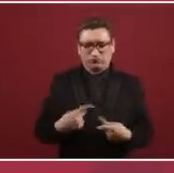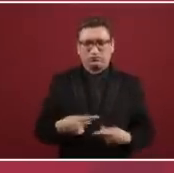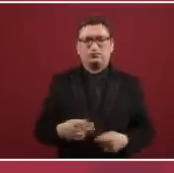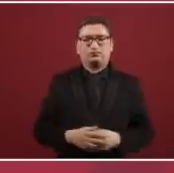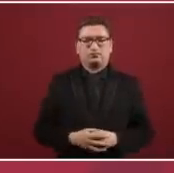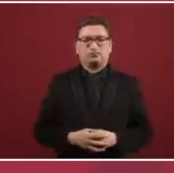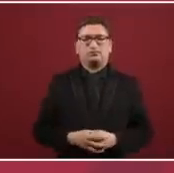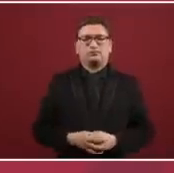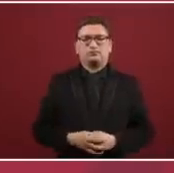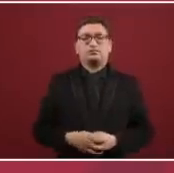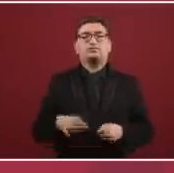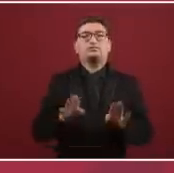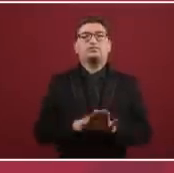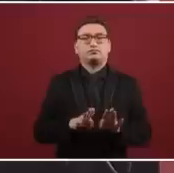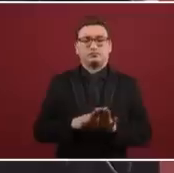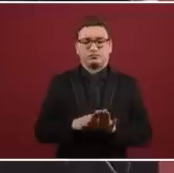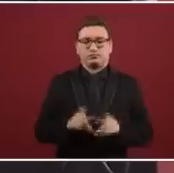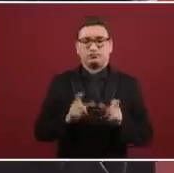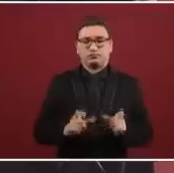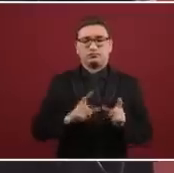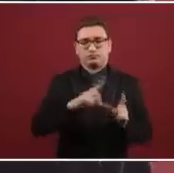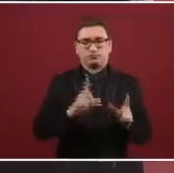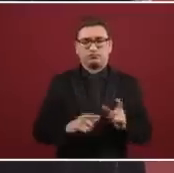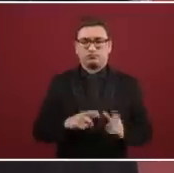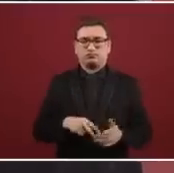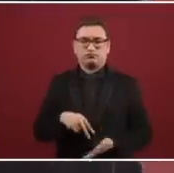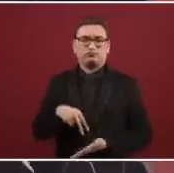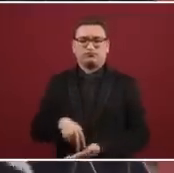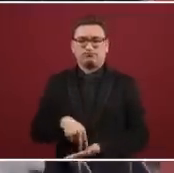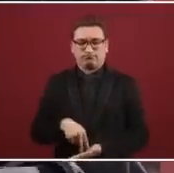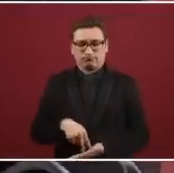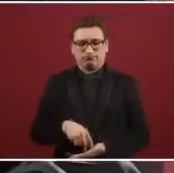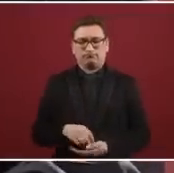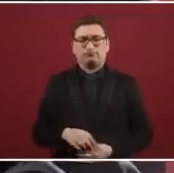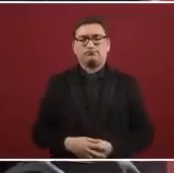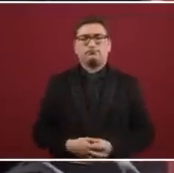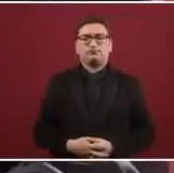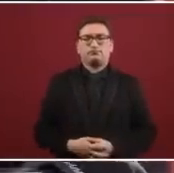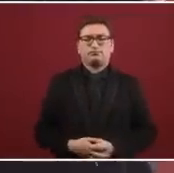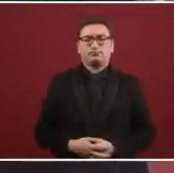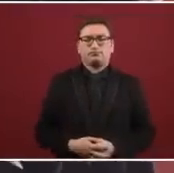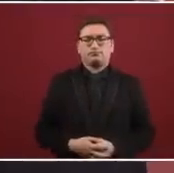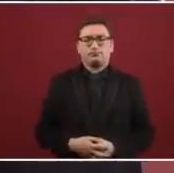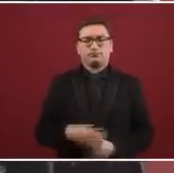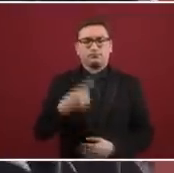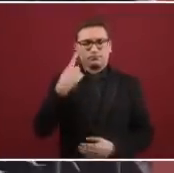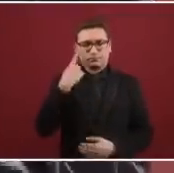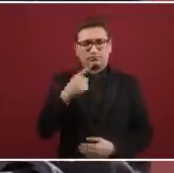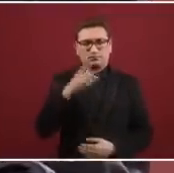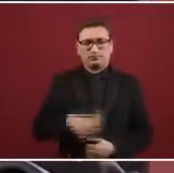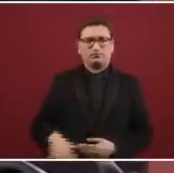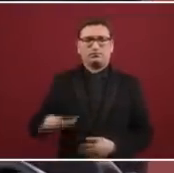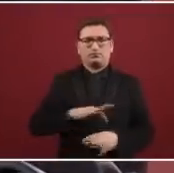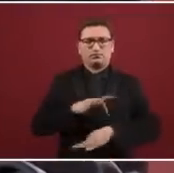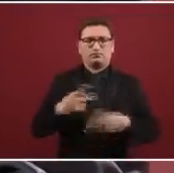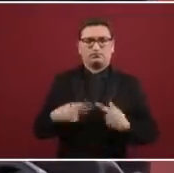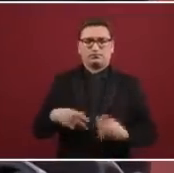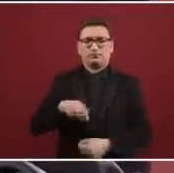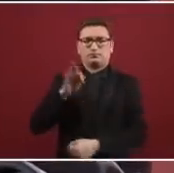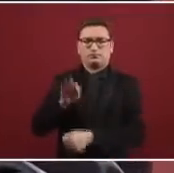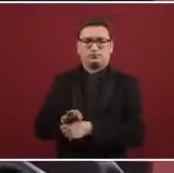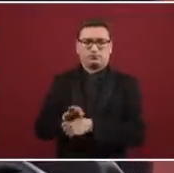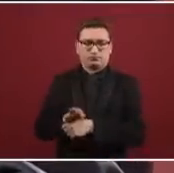con presencia de la Guardia Nacional para proteger a